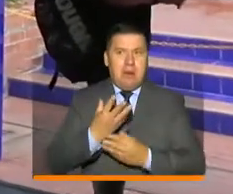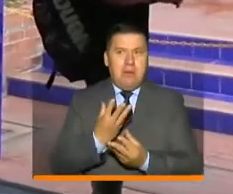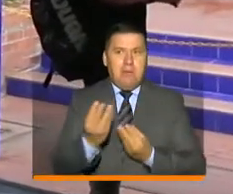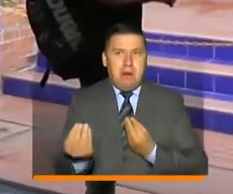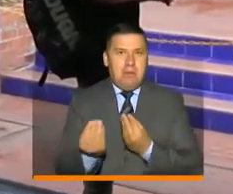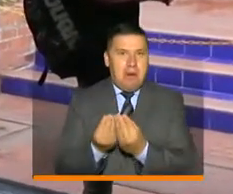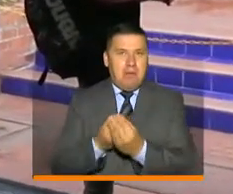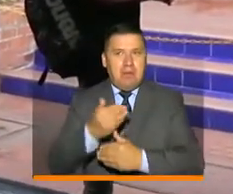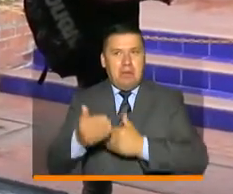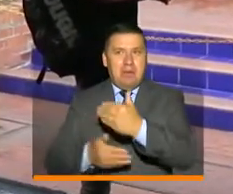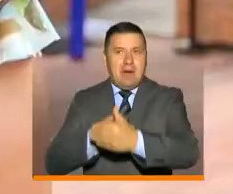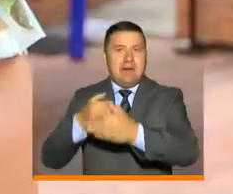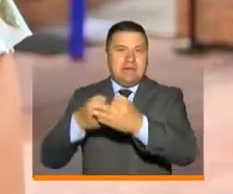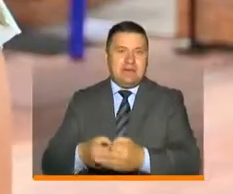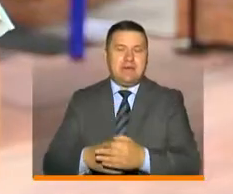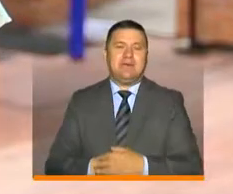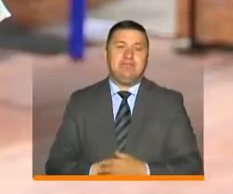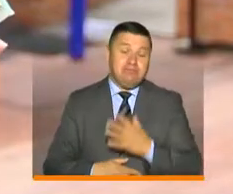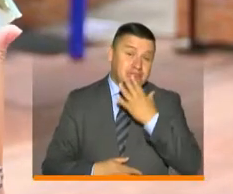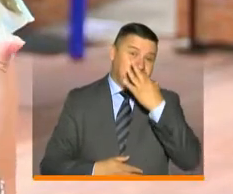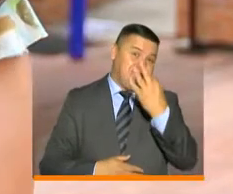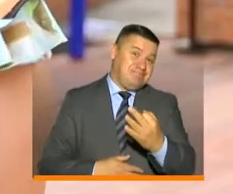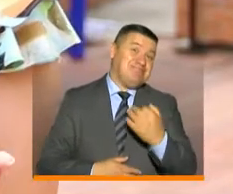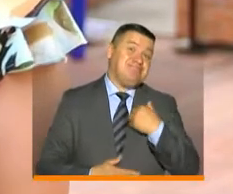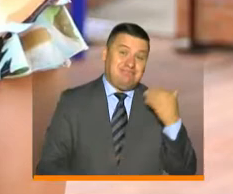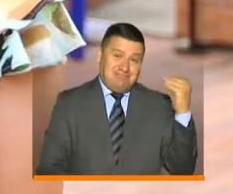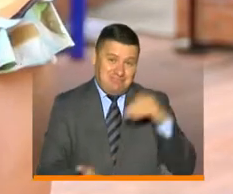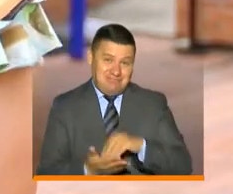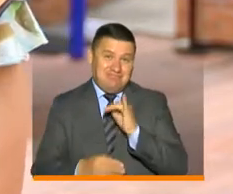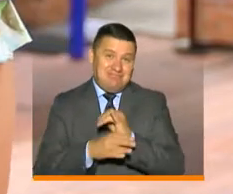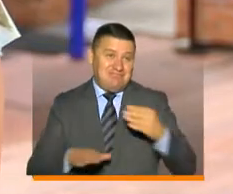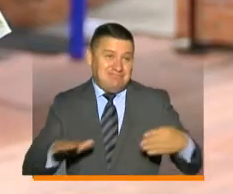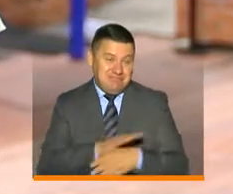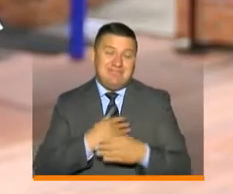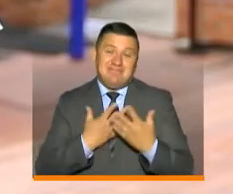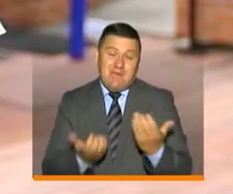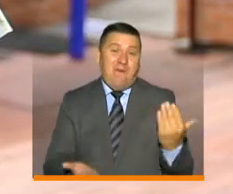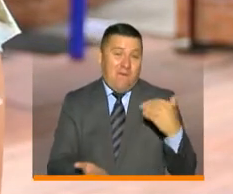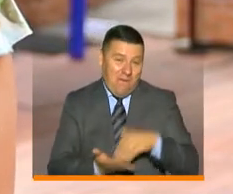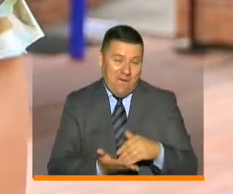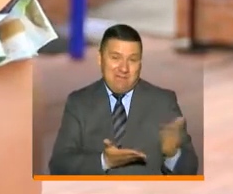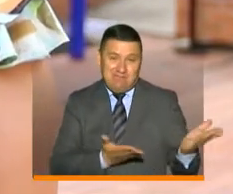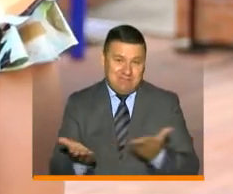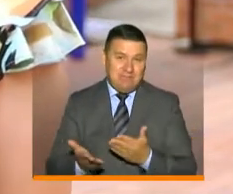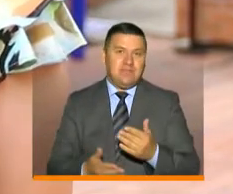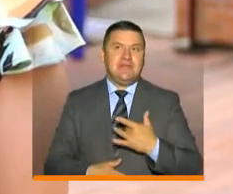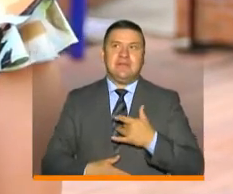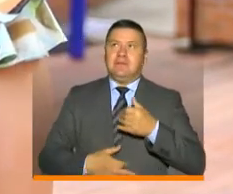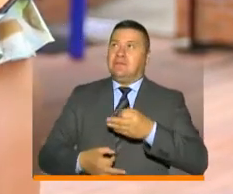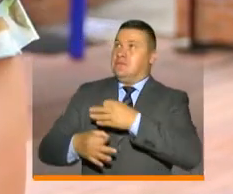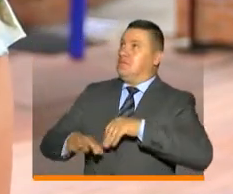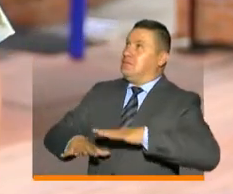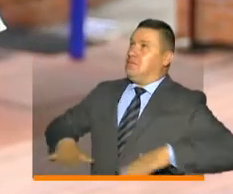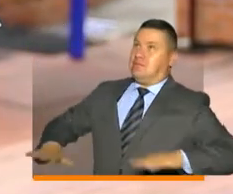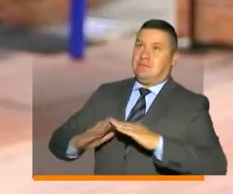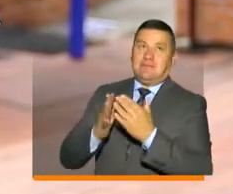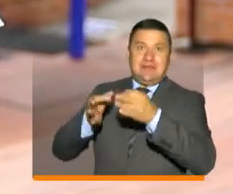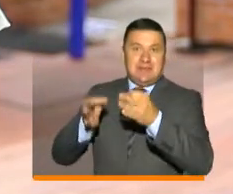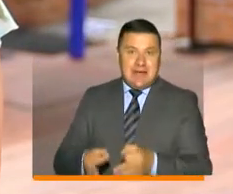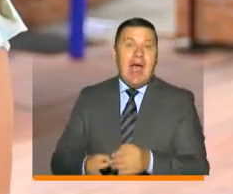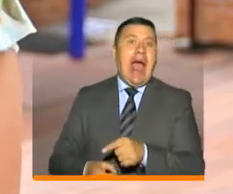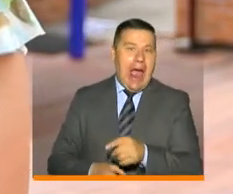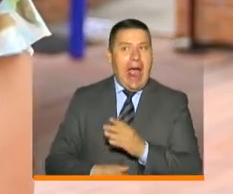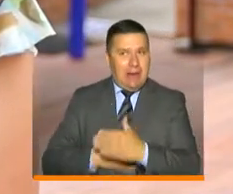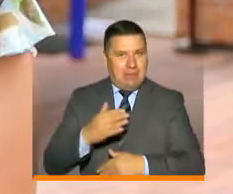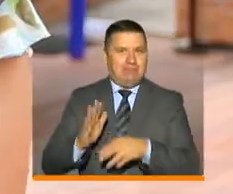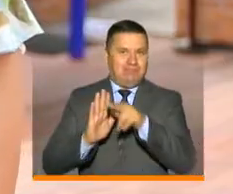gradual, progresivo y seguro. La verdad es que queremos que regresen a la institución, queremos que se sientan seguros en su retorno, por eso